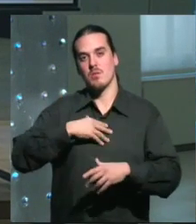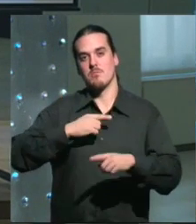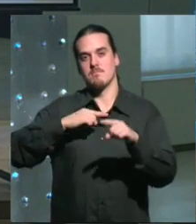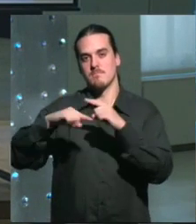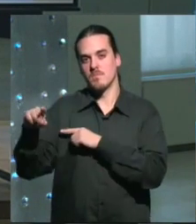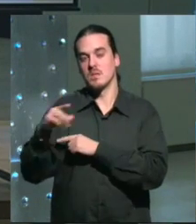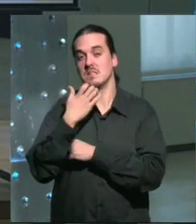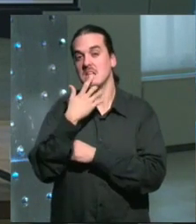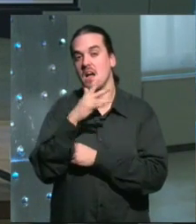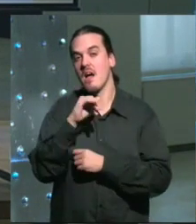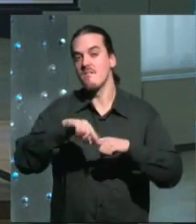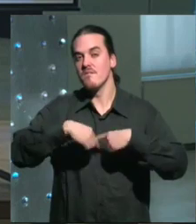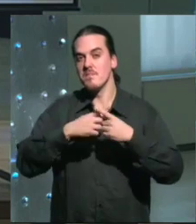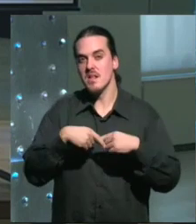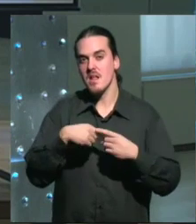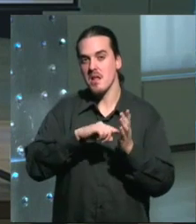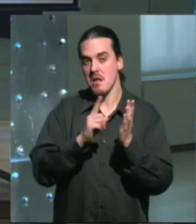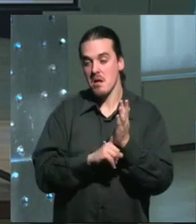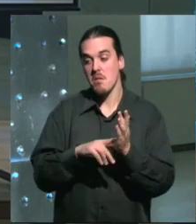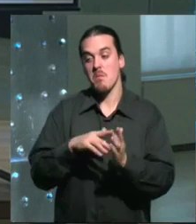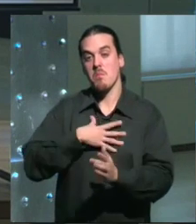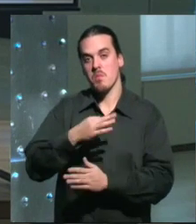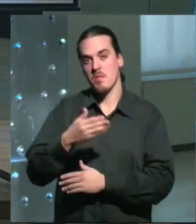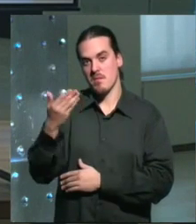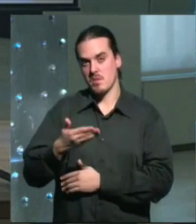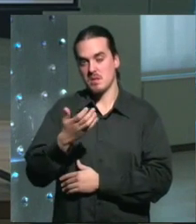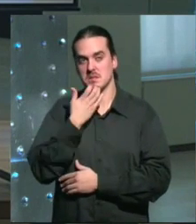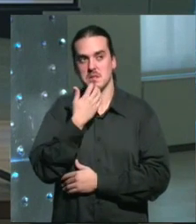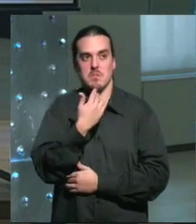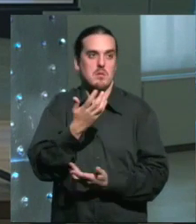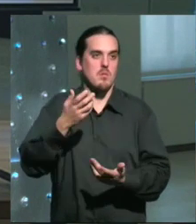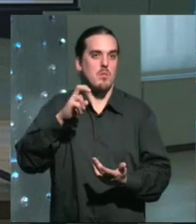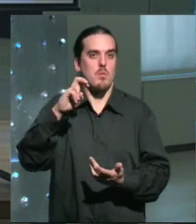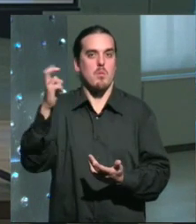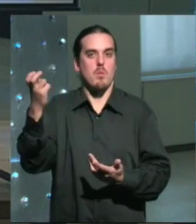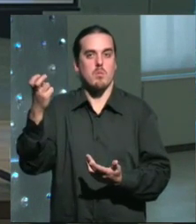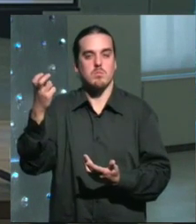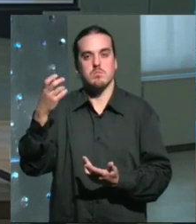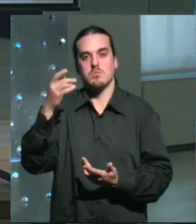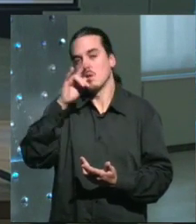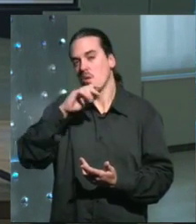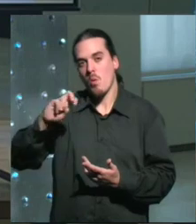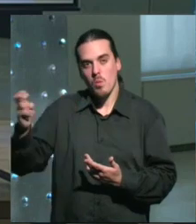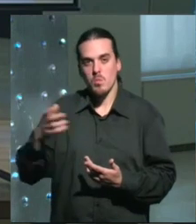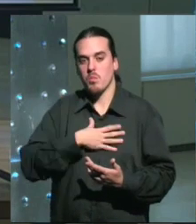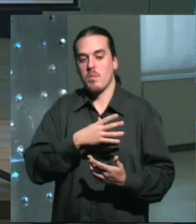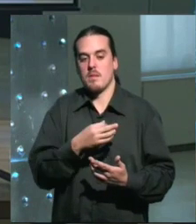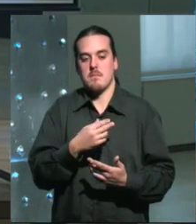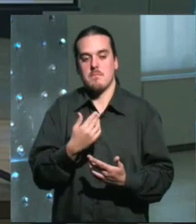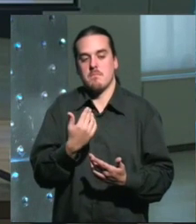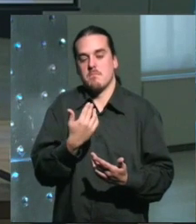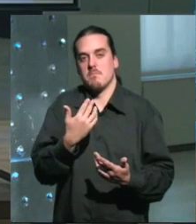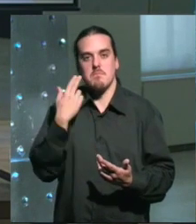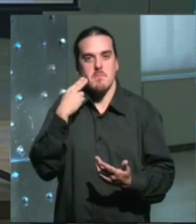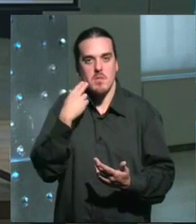muchísimo. Pero si eres un anglosajón y vives en Ohio, probablemente tengas miedo que te quiten el empleo. Era cuestión de explicarlo de una manera distinta, no era de cambiar